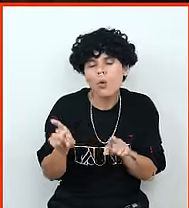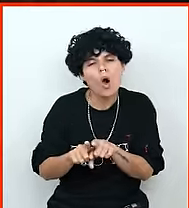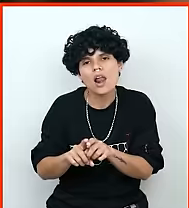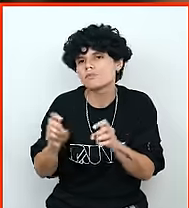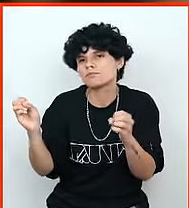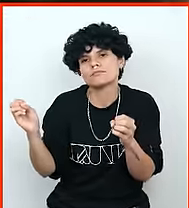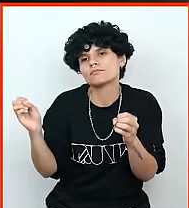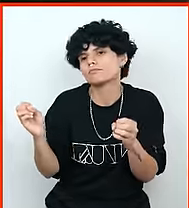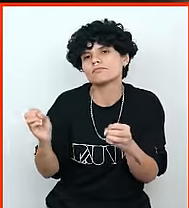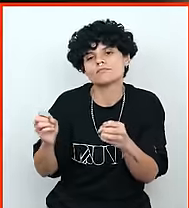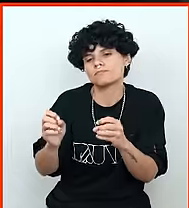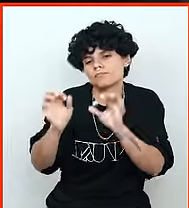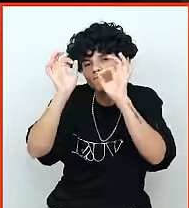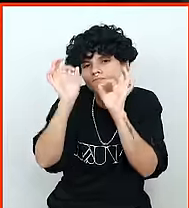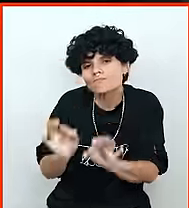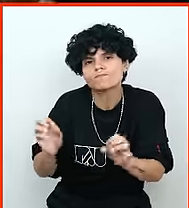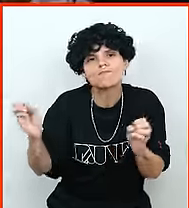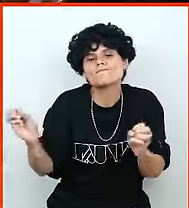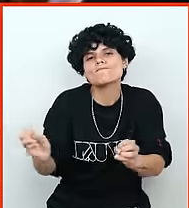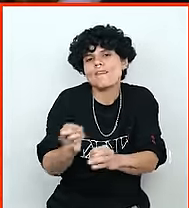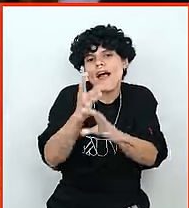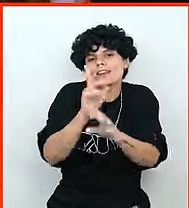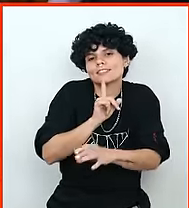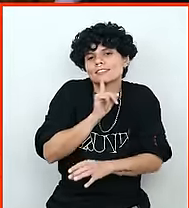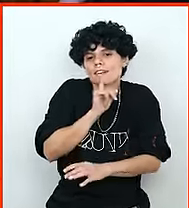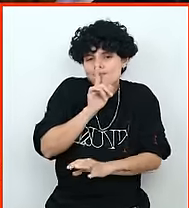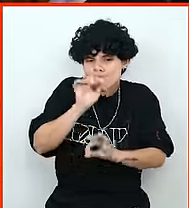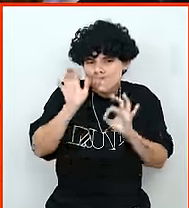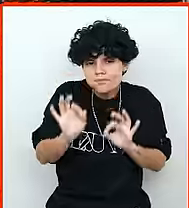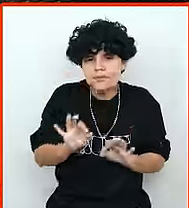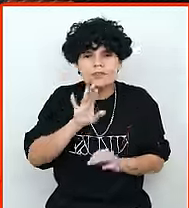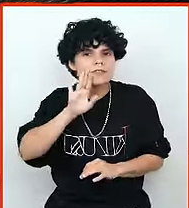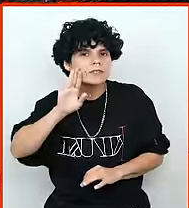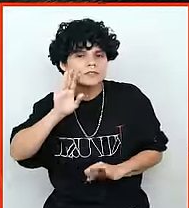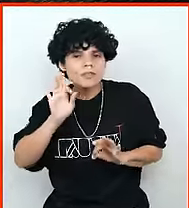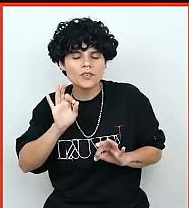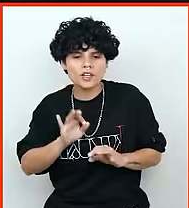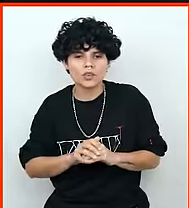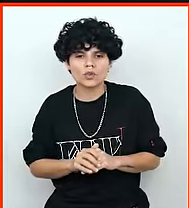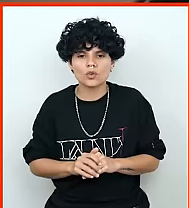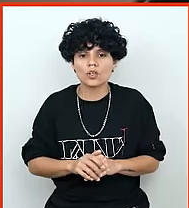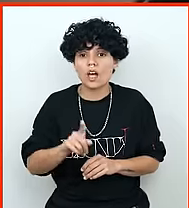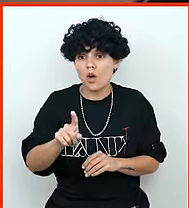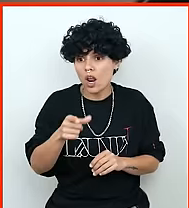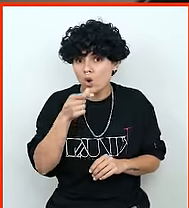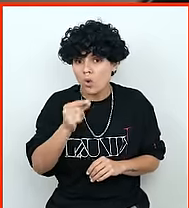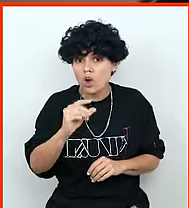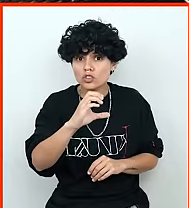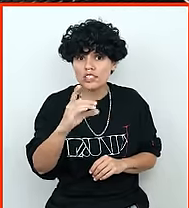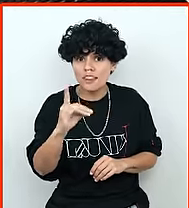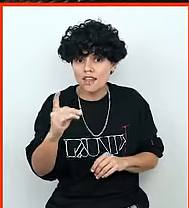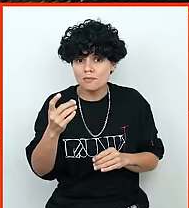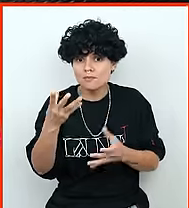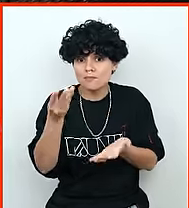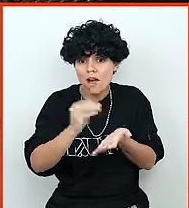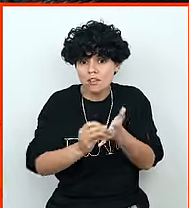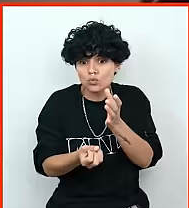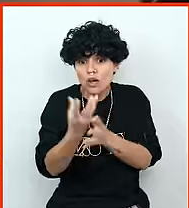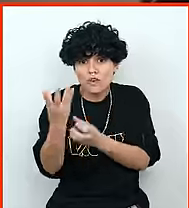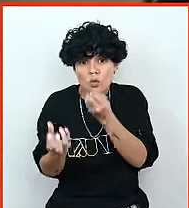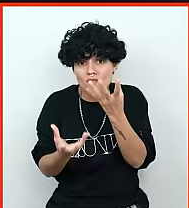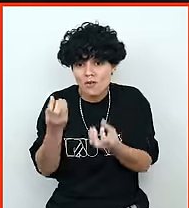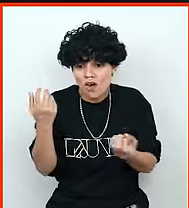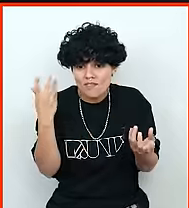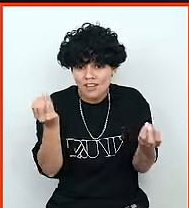maestra, ¿no? Muchas gracias, hermano mío. Sí. Vale, mi rey. Se viene un disco con... entero ya con más cositas,